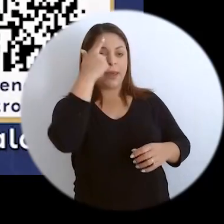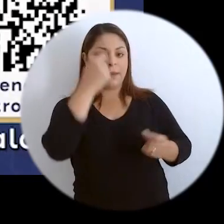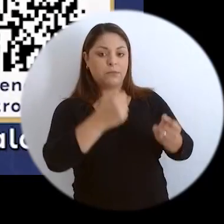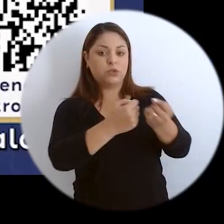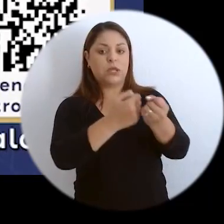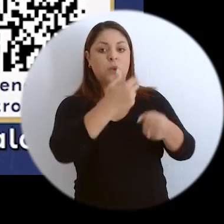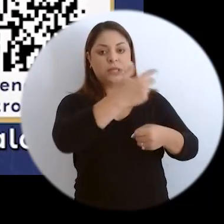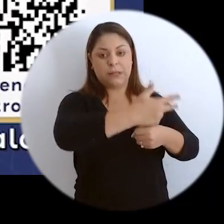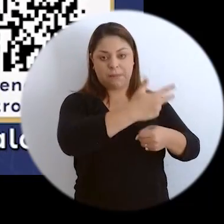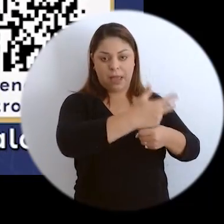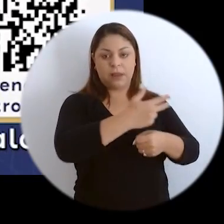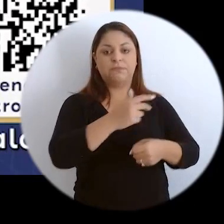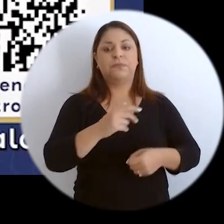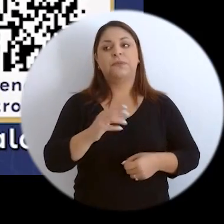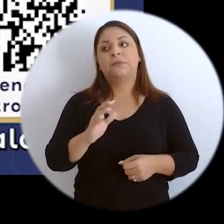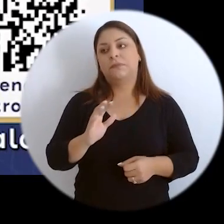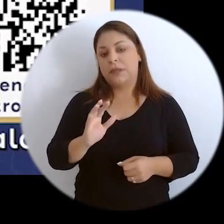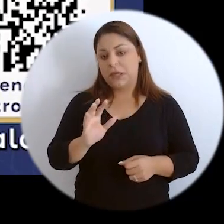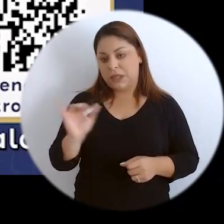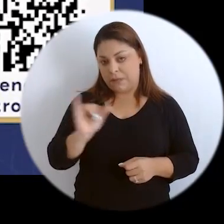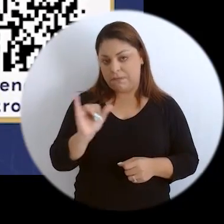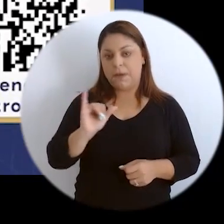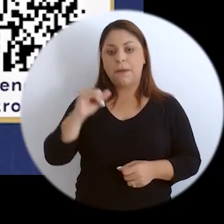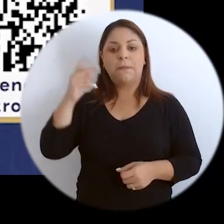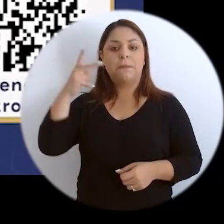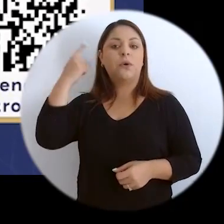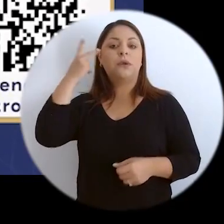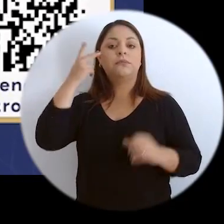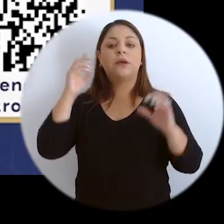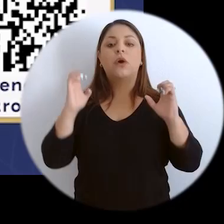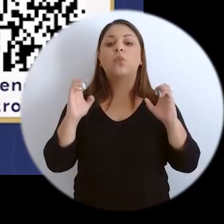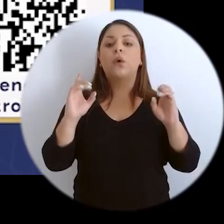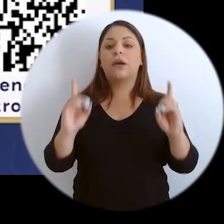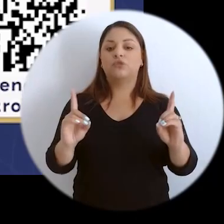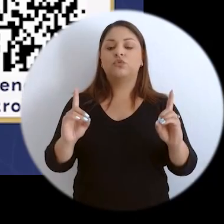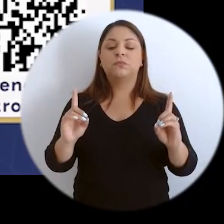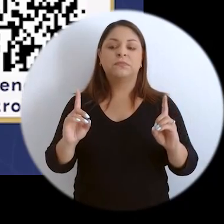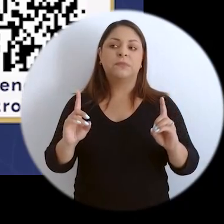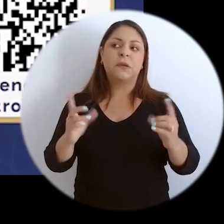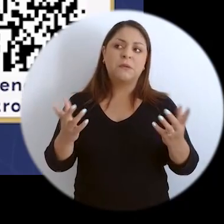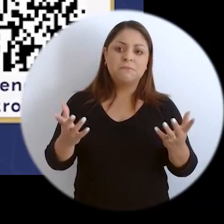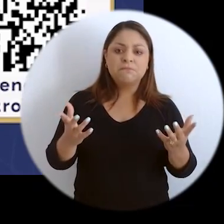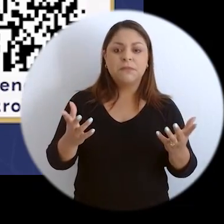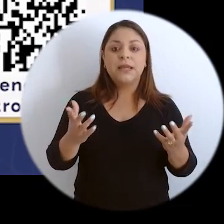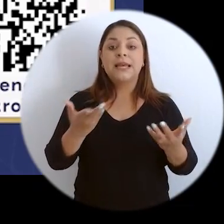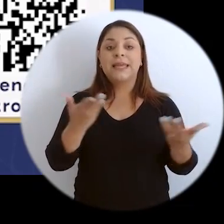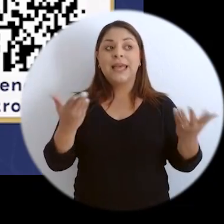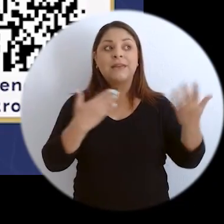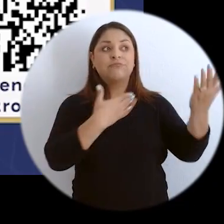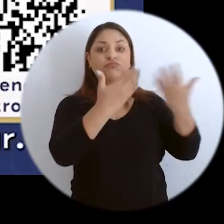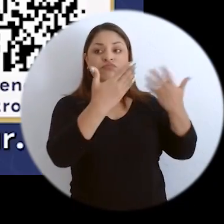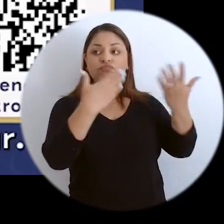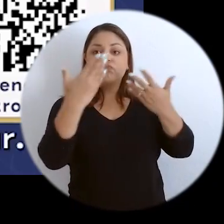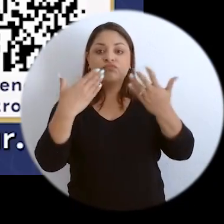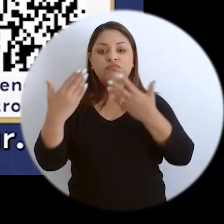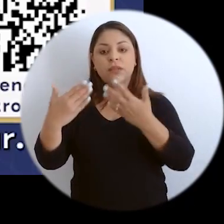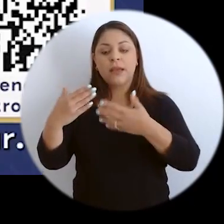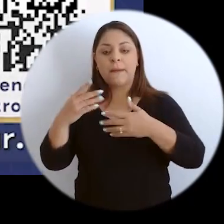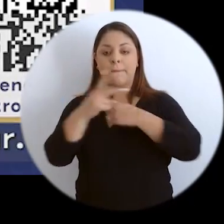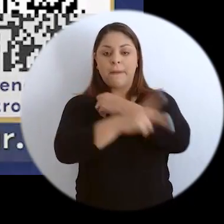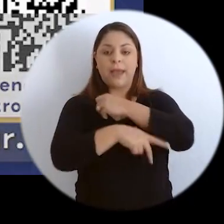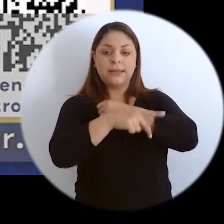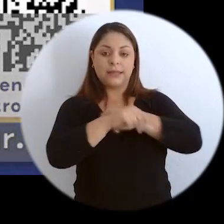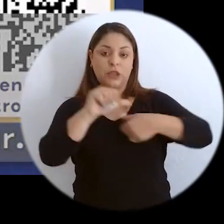me pareció también hubo acciones muy acertadas por parte del presidente y especialmente del canciller también, fue el apoyo restricto que dieron